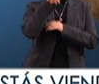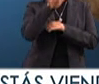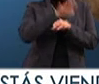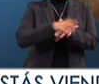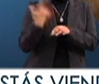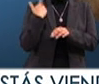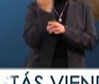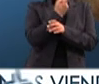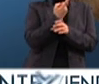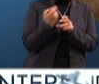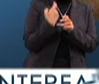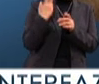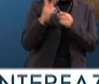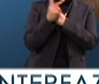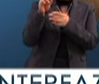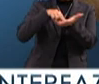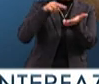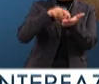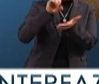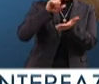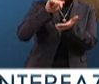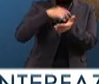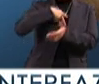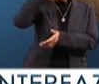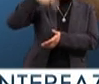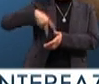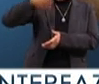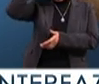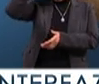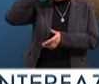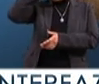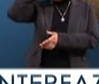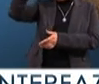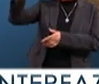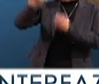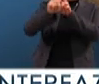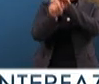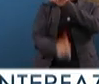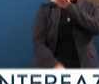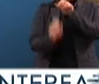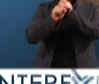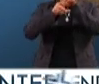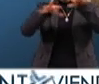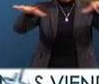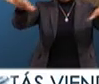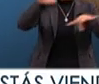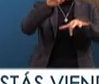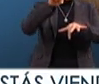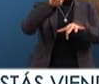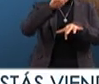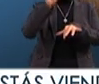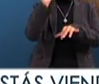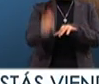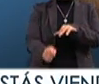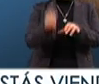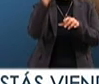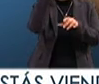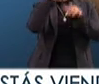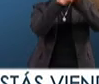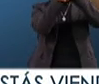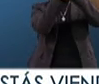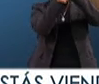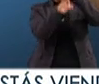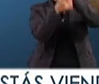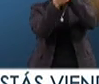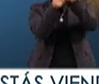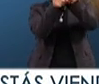más de un centenar de países firman en Oslo Noruega el tratado que prohíbe las bombas de racimo o bomba cluster que es una bomba de